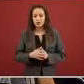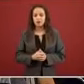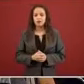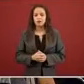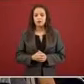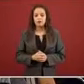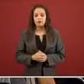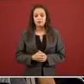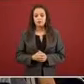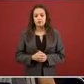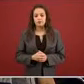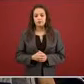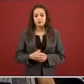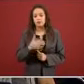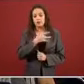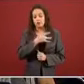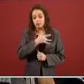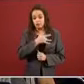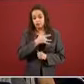o cardiovascular,